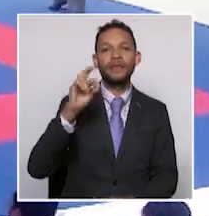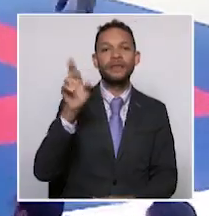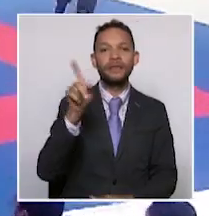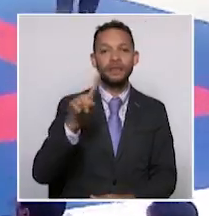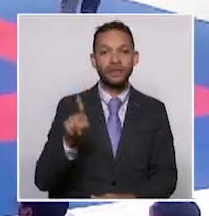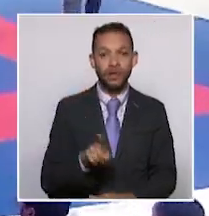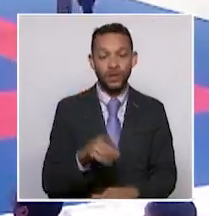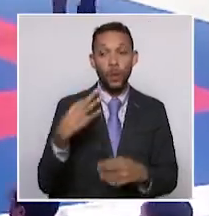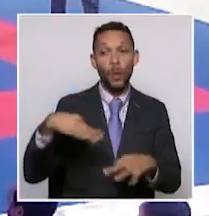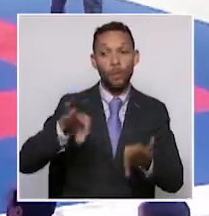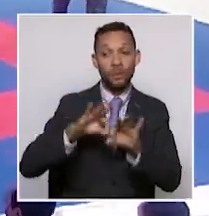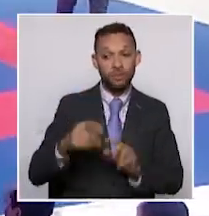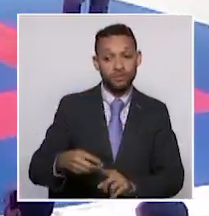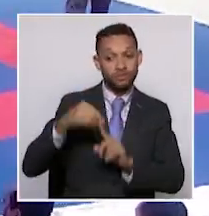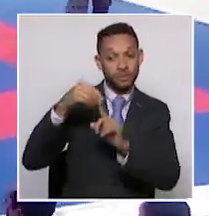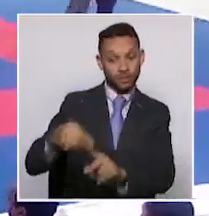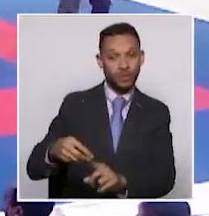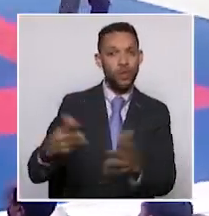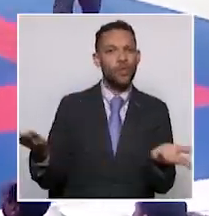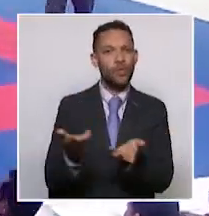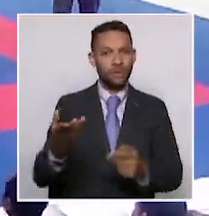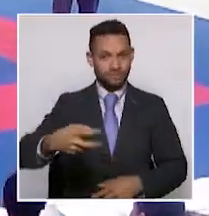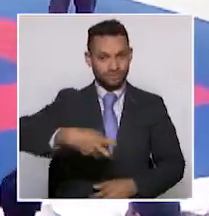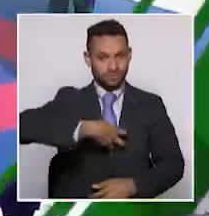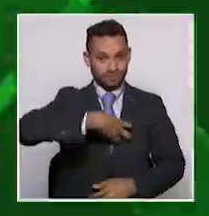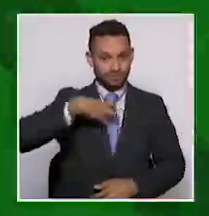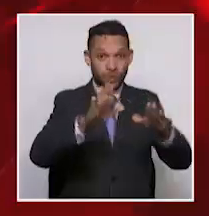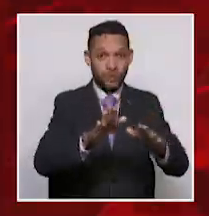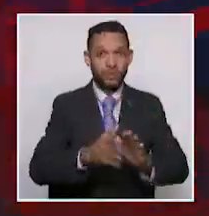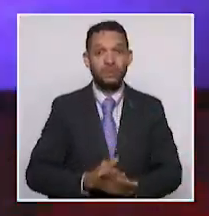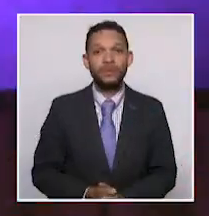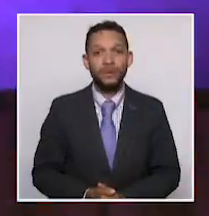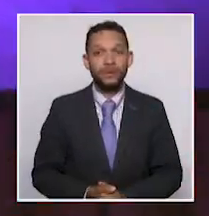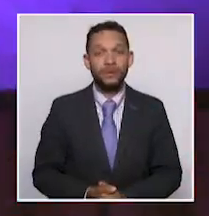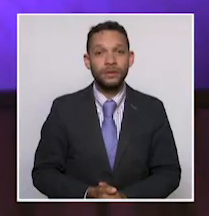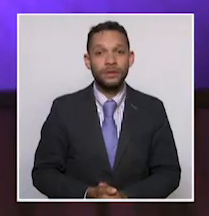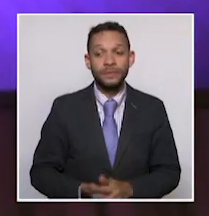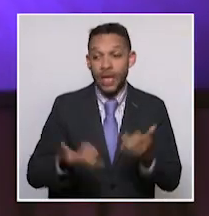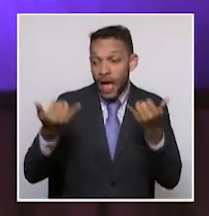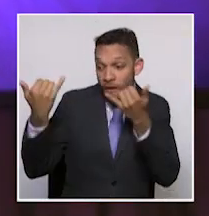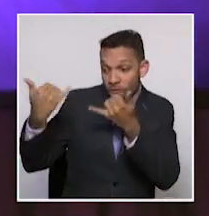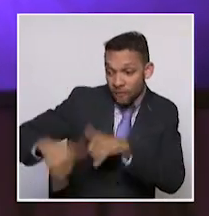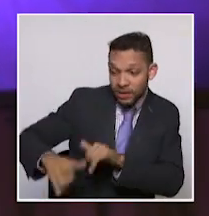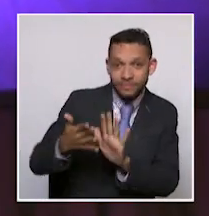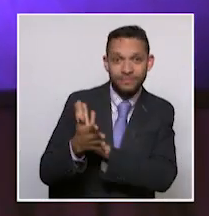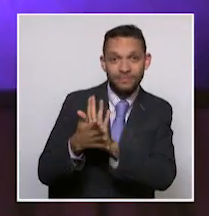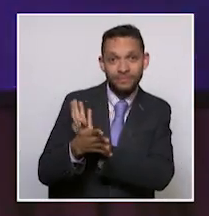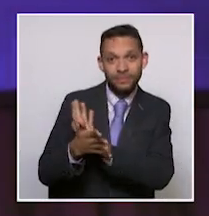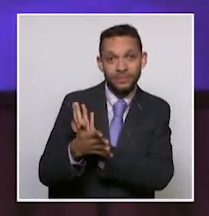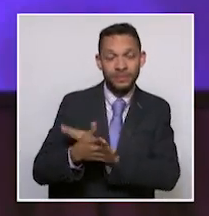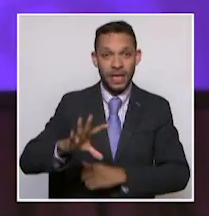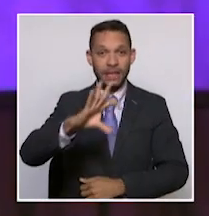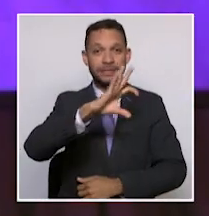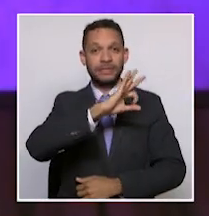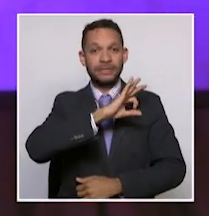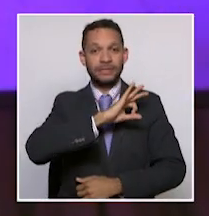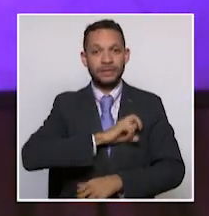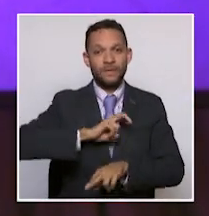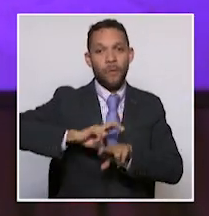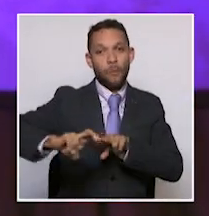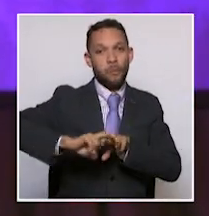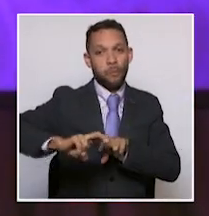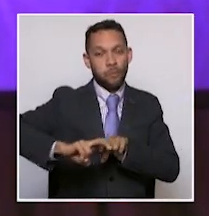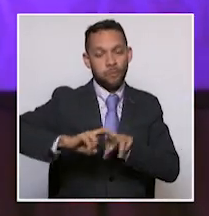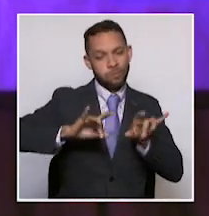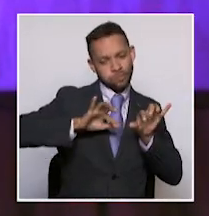carta de Colombia para obtener medalla de oro en los Juegos Bolivarianos. Y en Sin Estrés, hasta el próximo sábado se desarrolla en Manizales la segunda